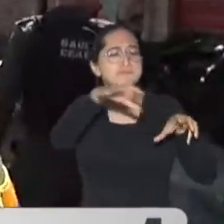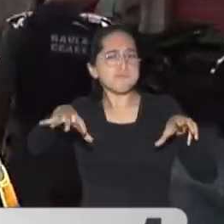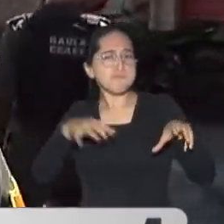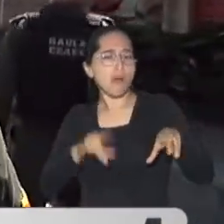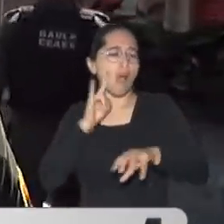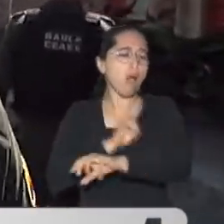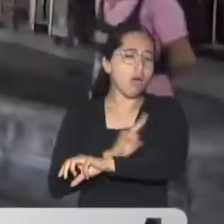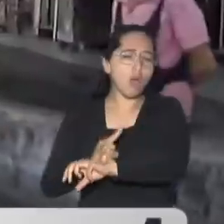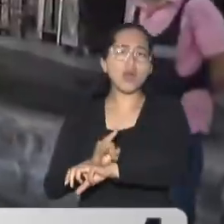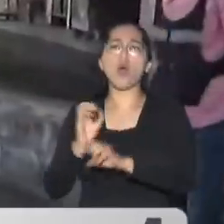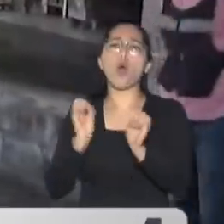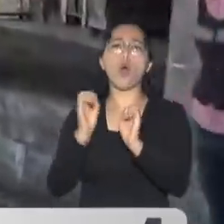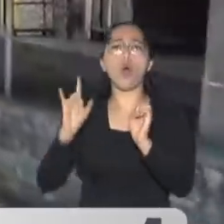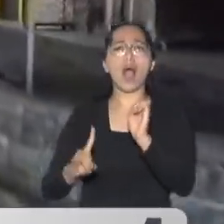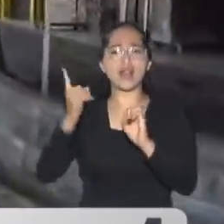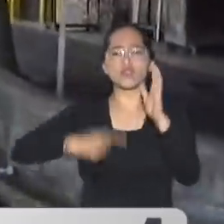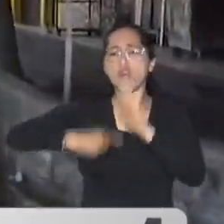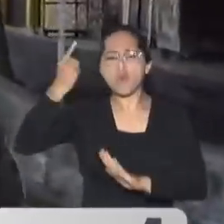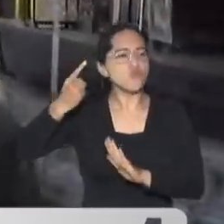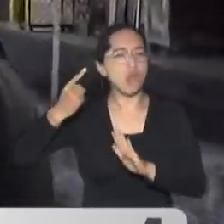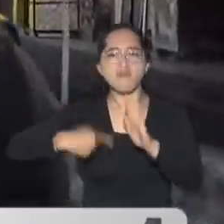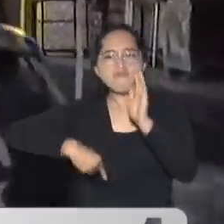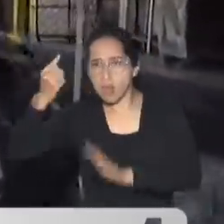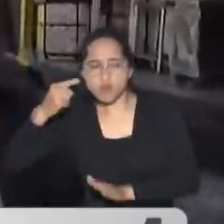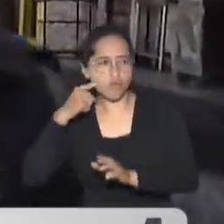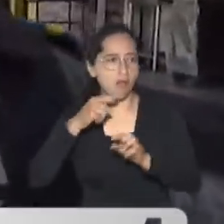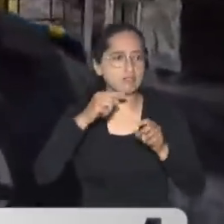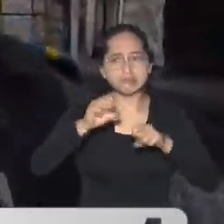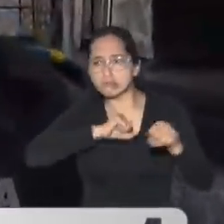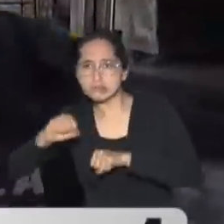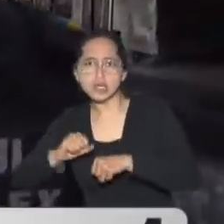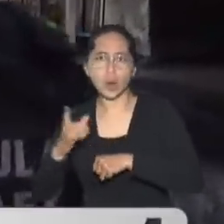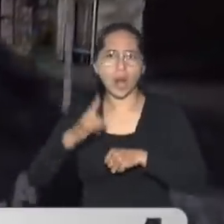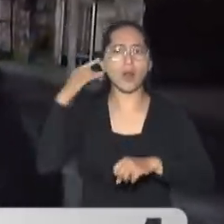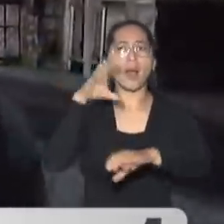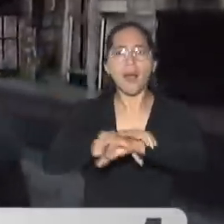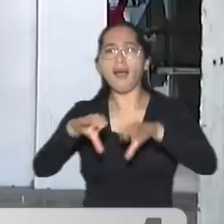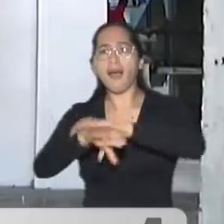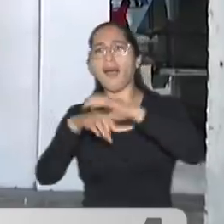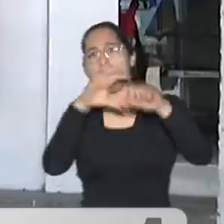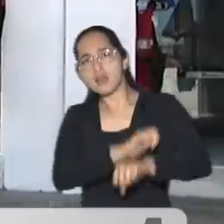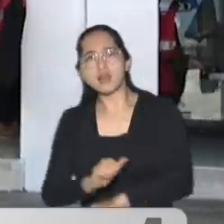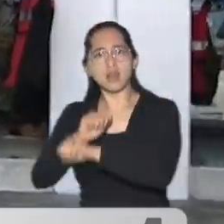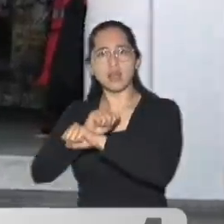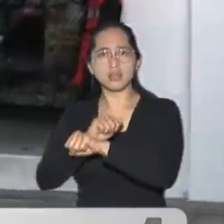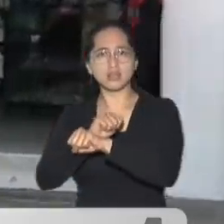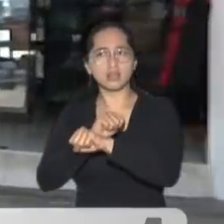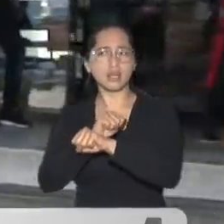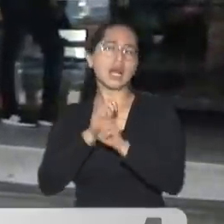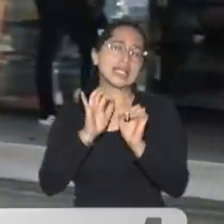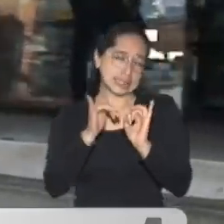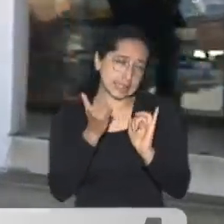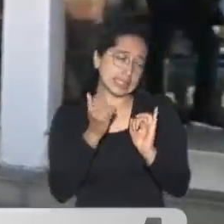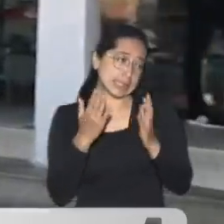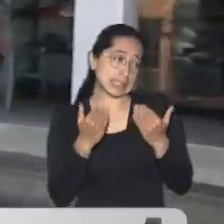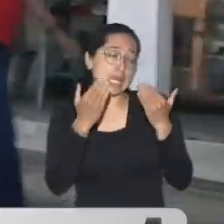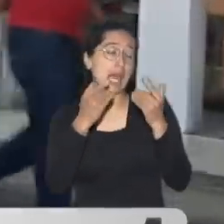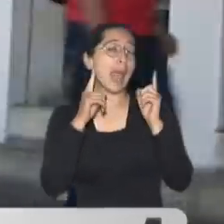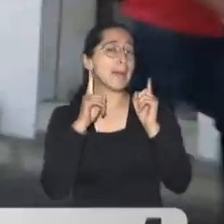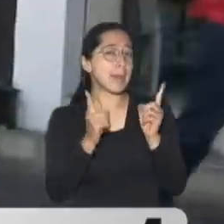una reacción oportuna, rápida, pero de todas maneras el temor existe en los comerciantes